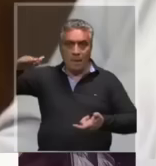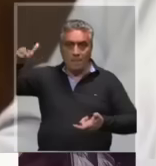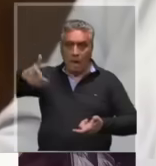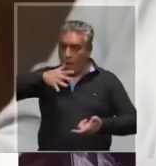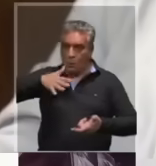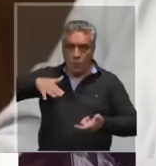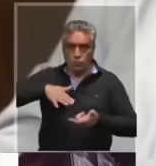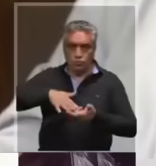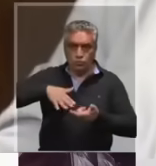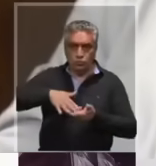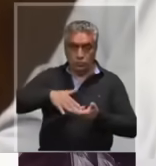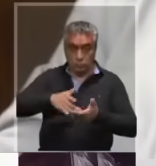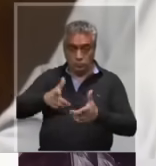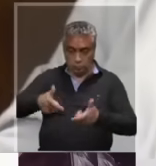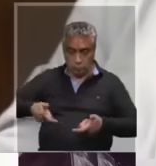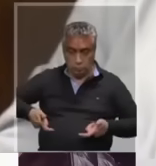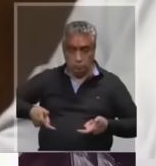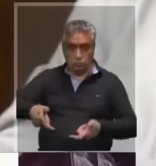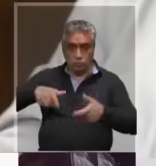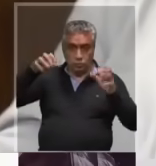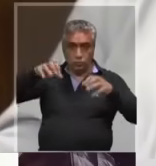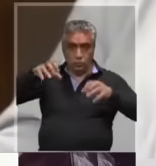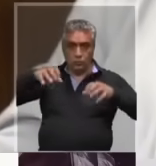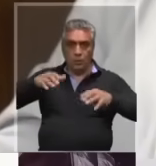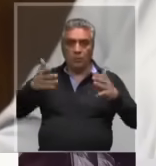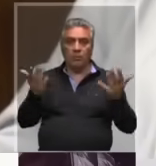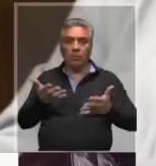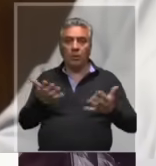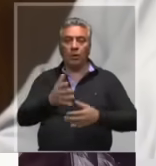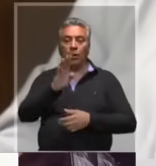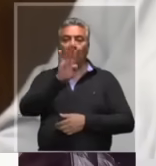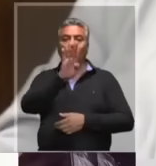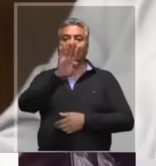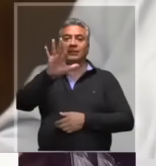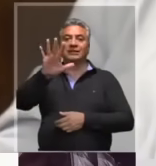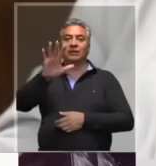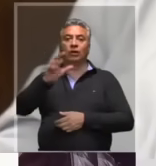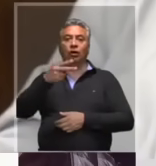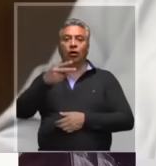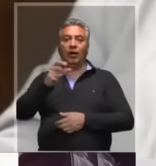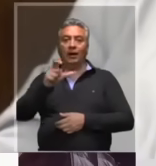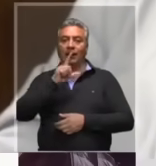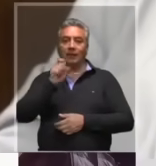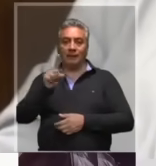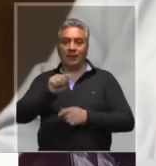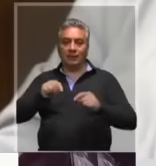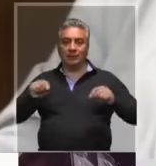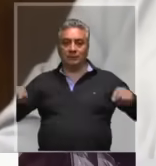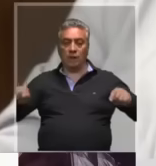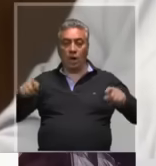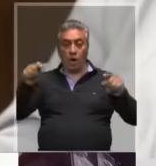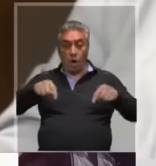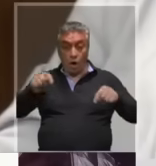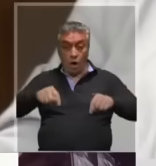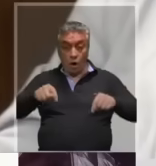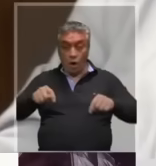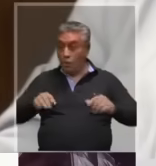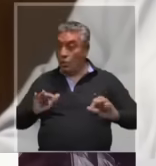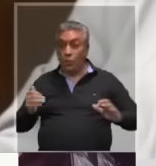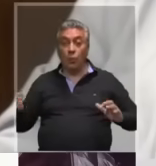hizo un colector de lluvia para 45 hectáreas. Hoy día tenemos más o menos 98